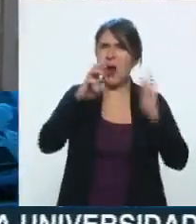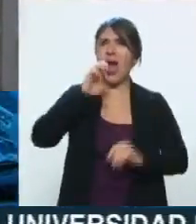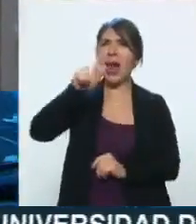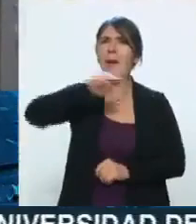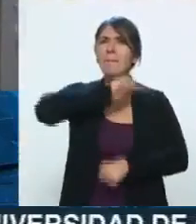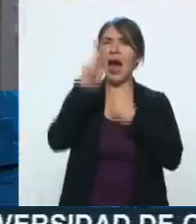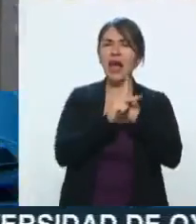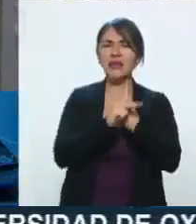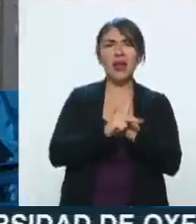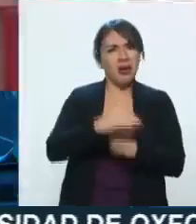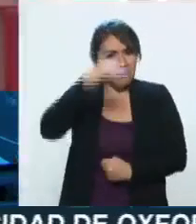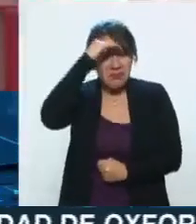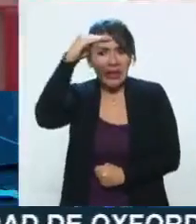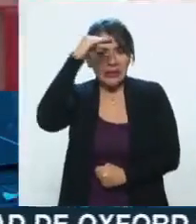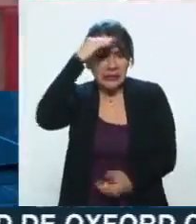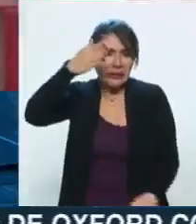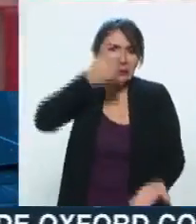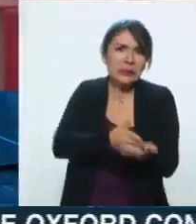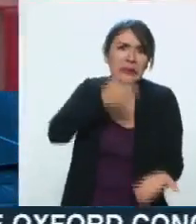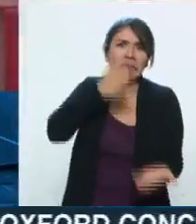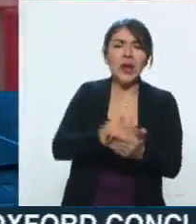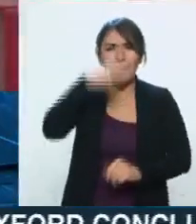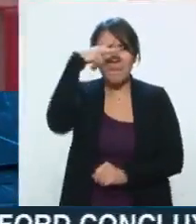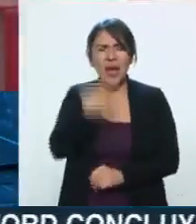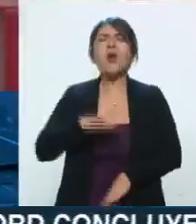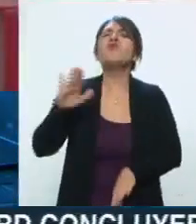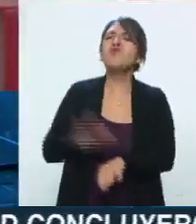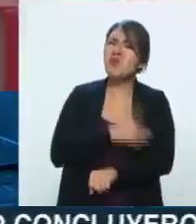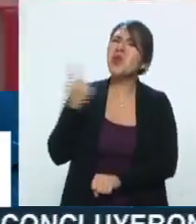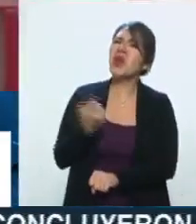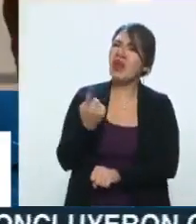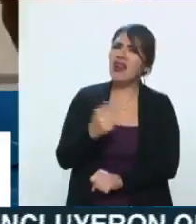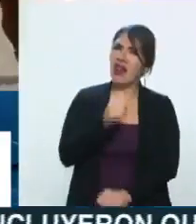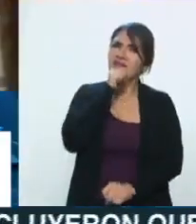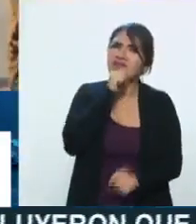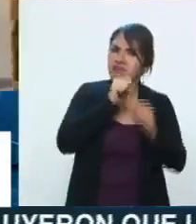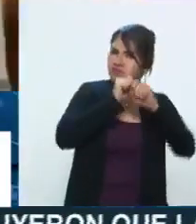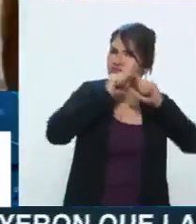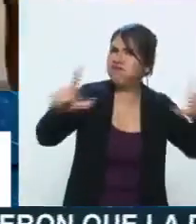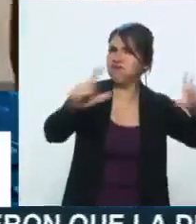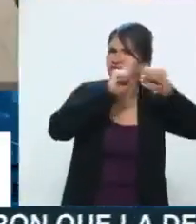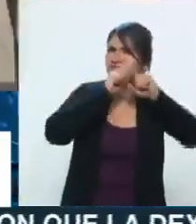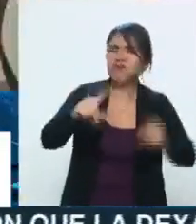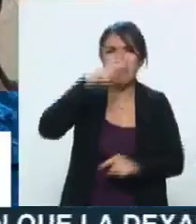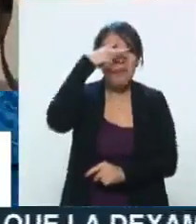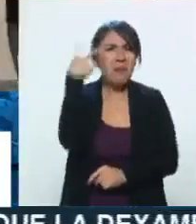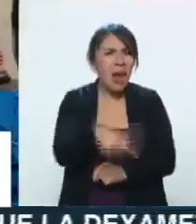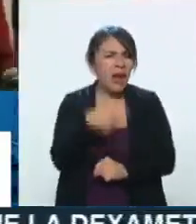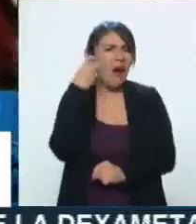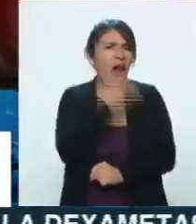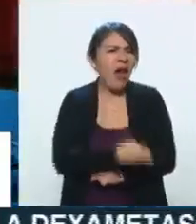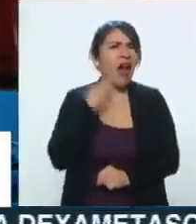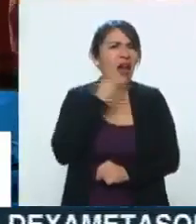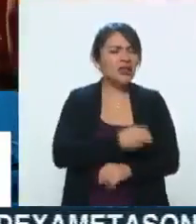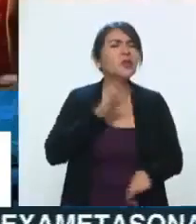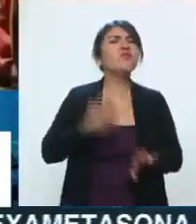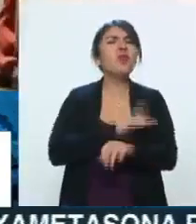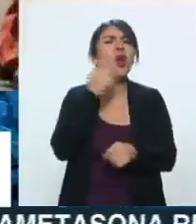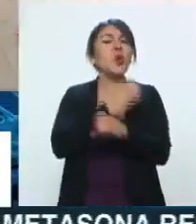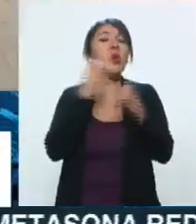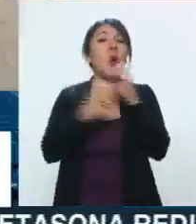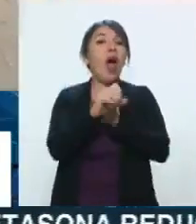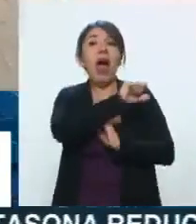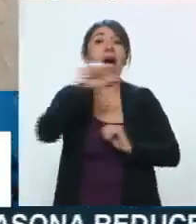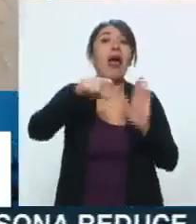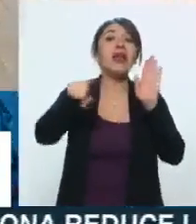ocupa tanto de México? ¿Por qué nos dedica planas y planas y planas de todos los asuntos negativos